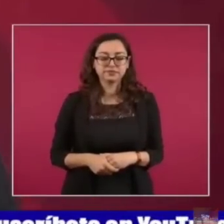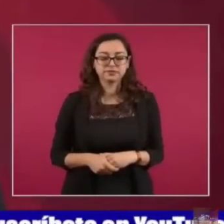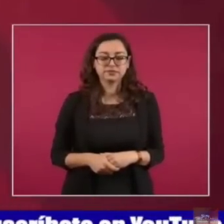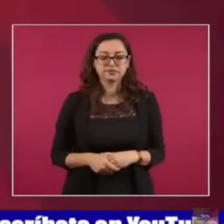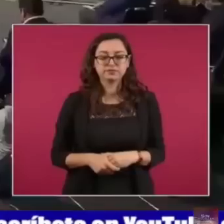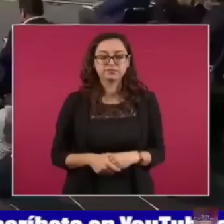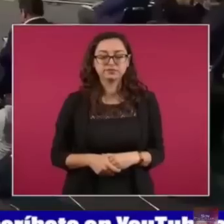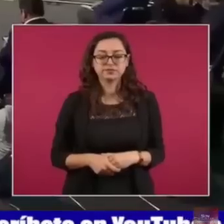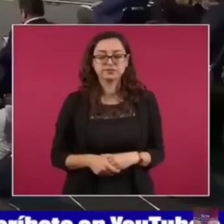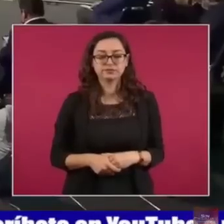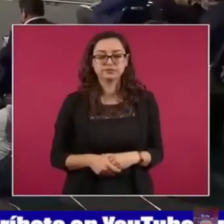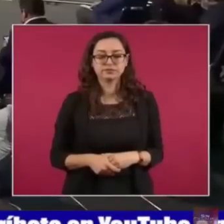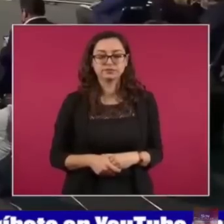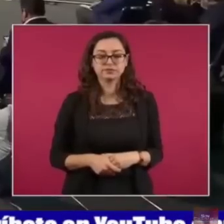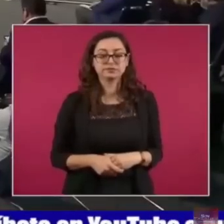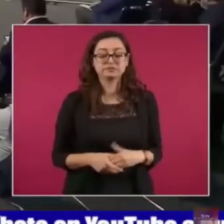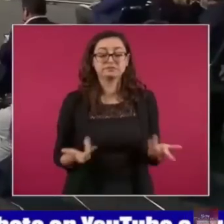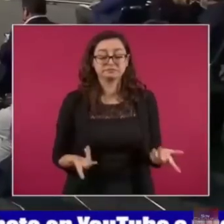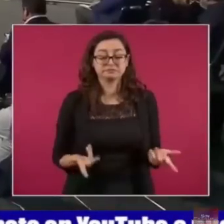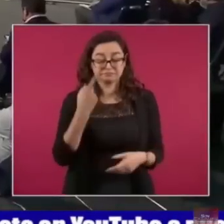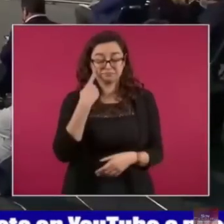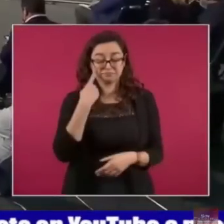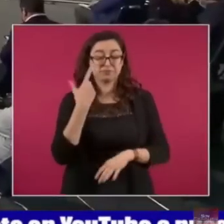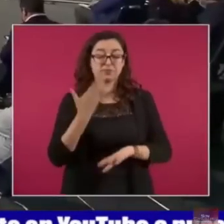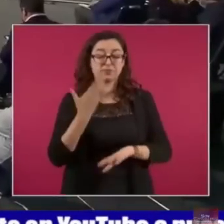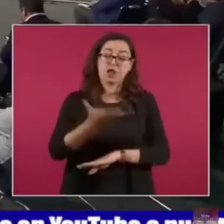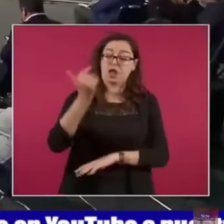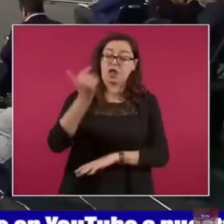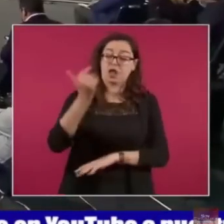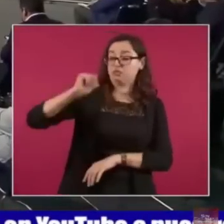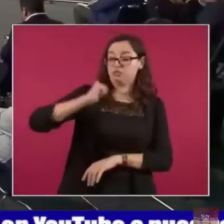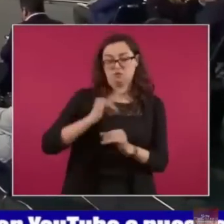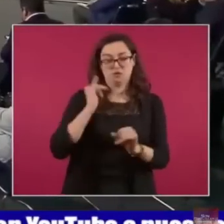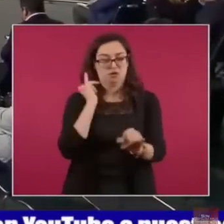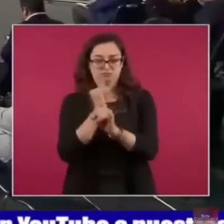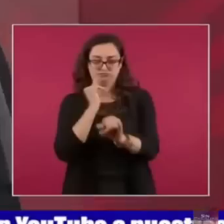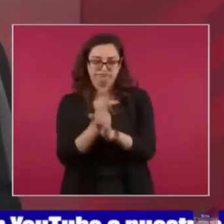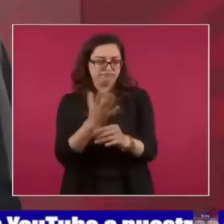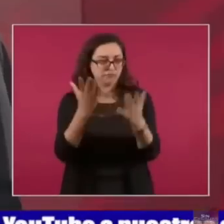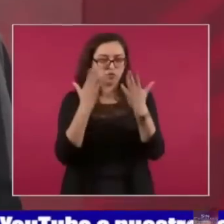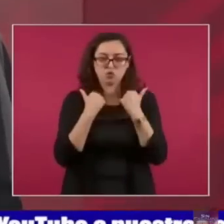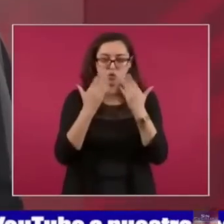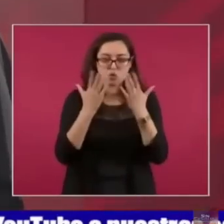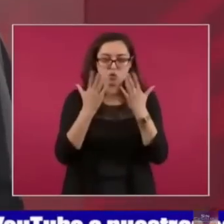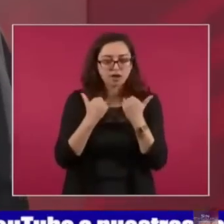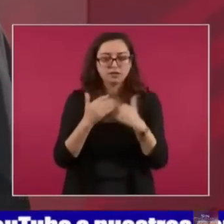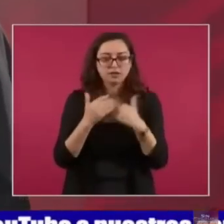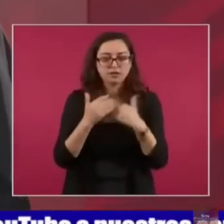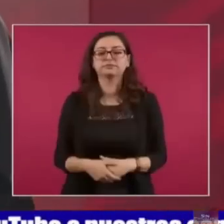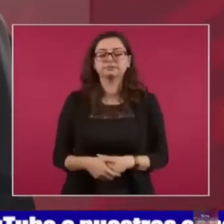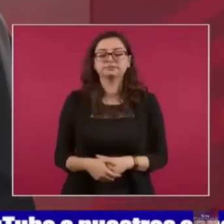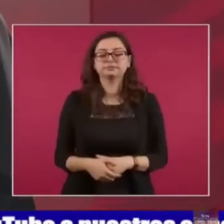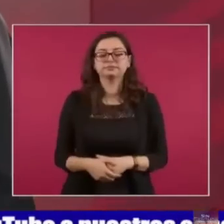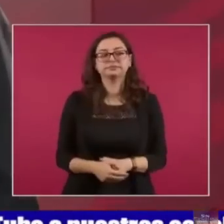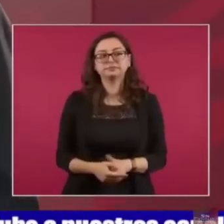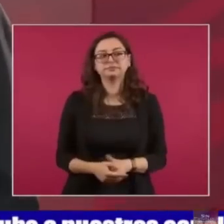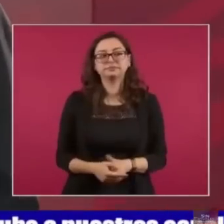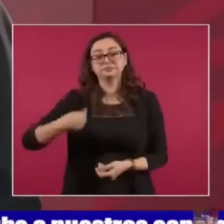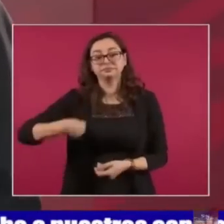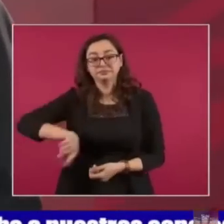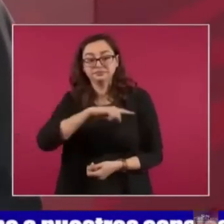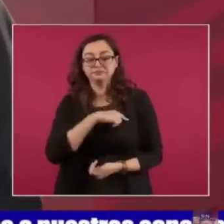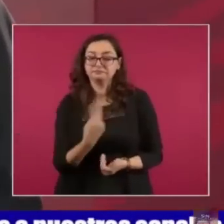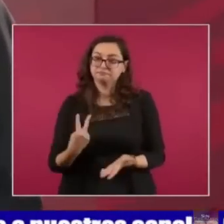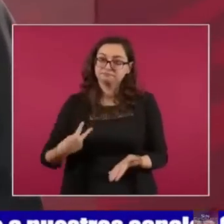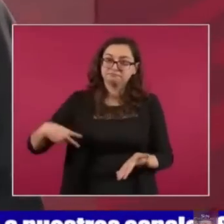parece, mi querido Vicente, que esta estrategia mediática que ha sido adoptada por prácticamente todos los